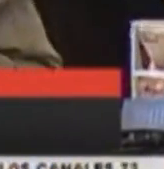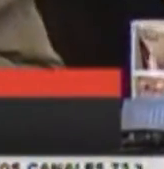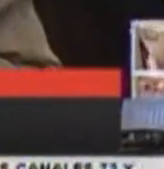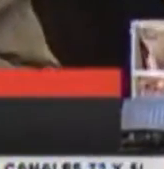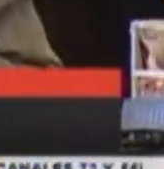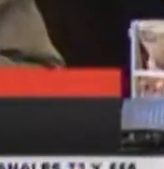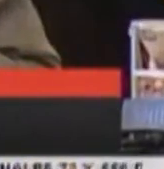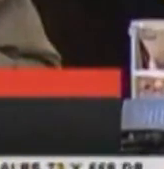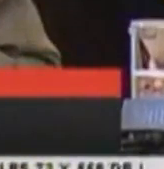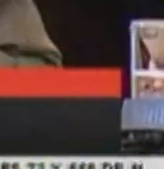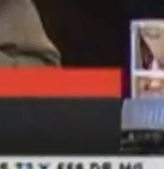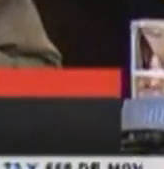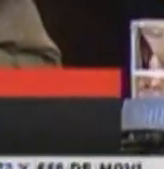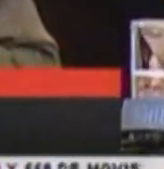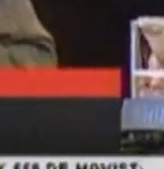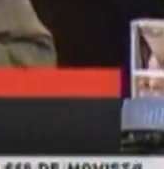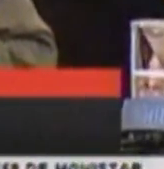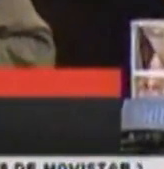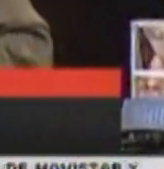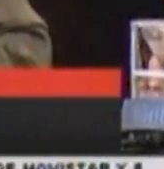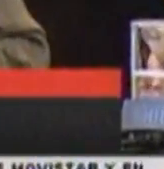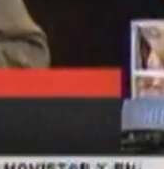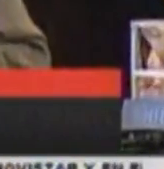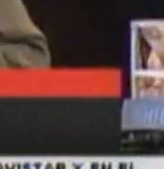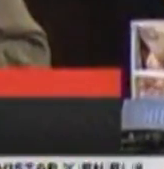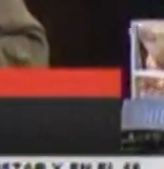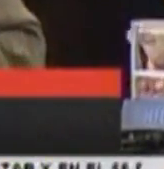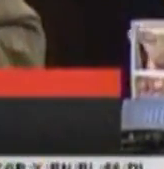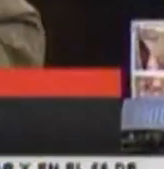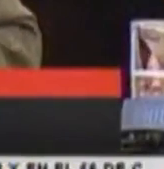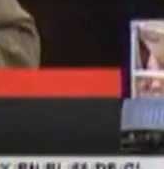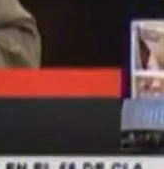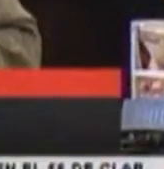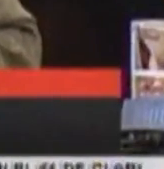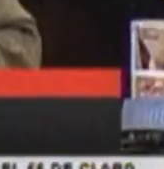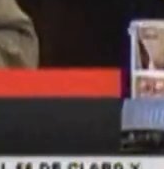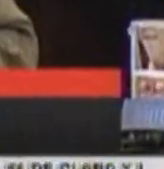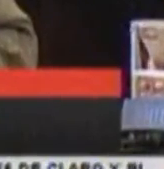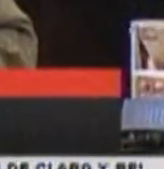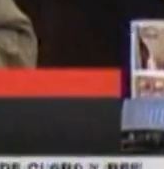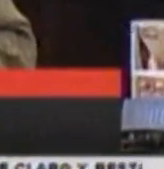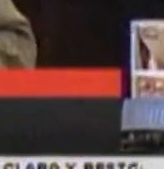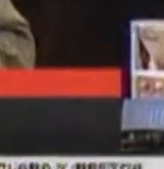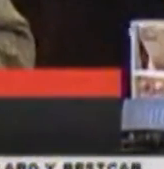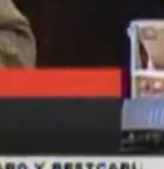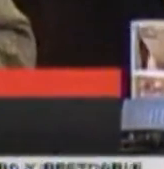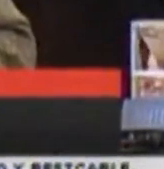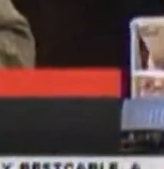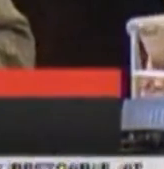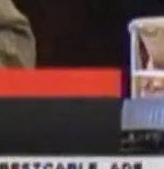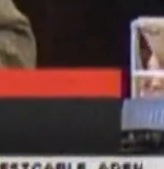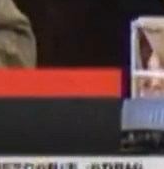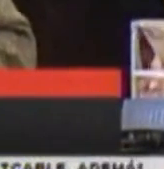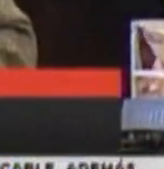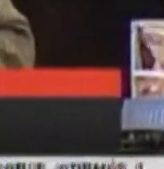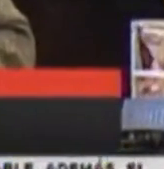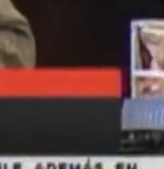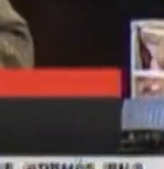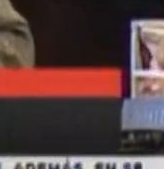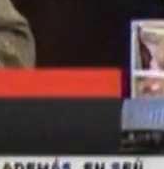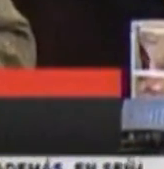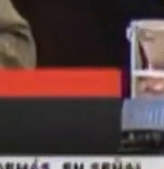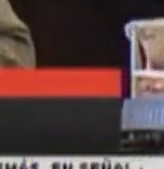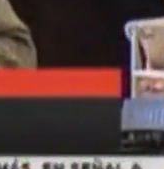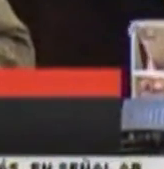discusiones. Ahí estamos todos, digamos, en el acuerdo, más o menos sociedad, Estado, partidos políticos. Creo que ese sería un espacio para